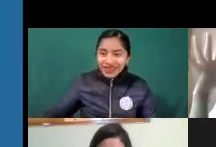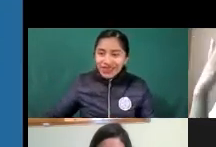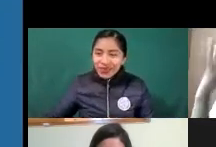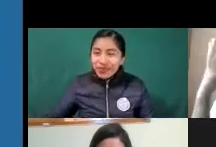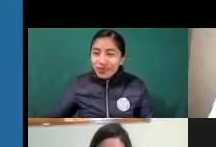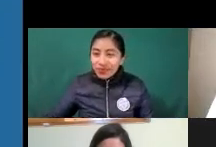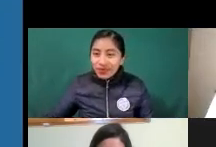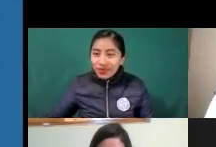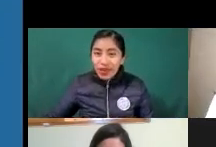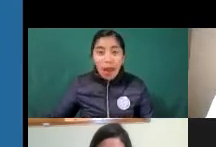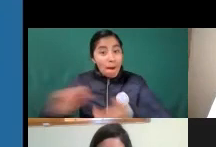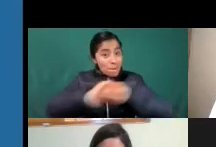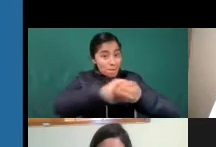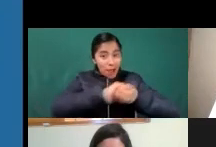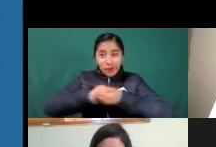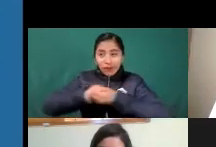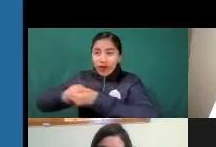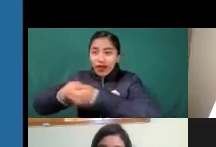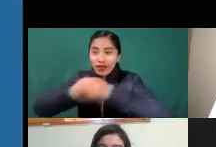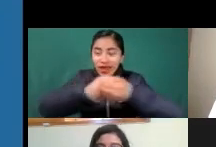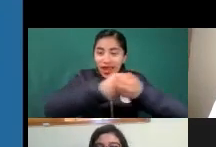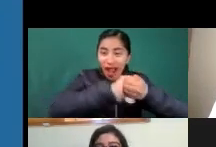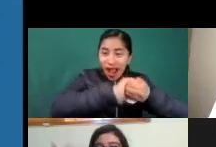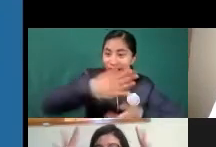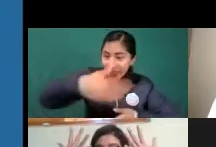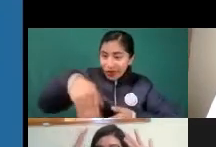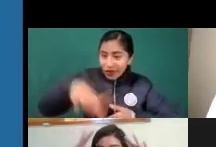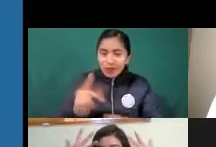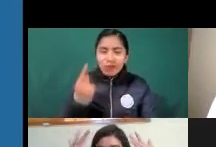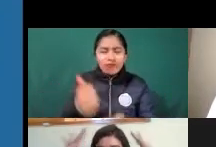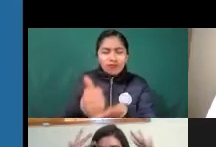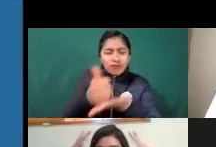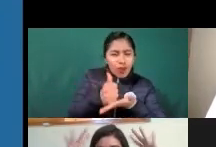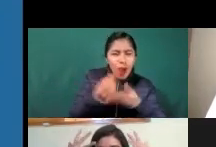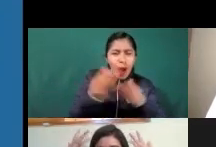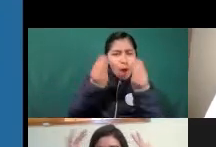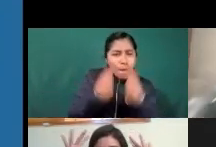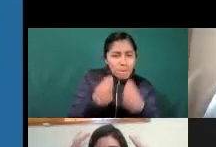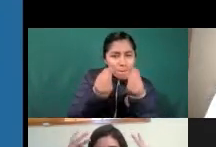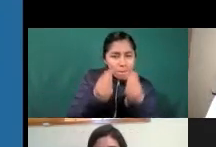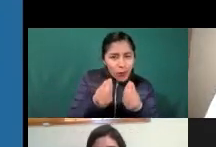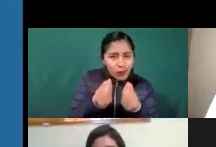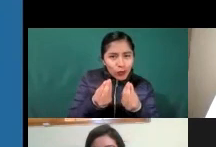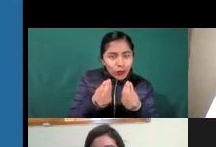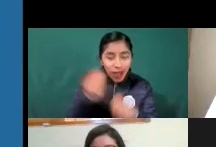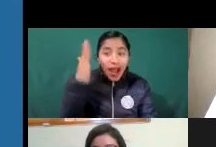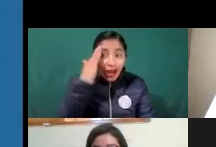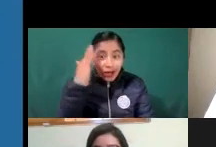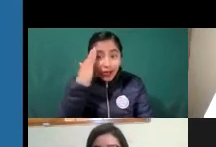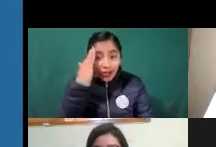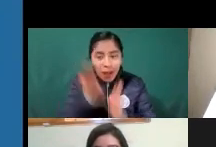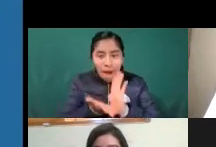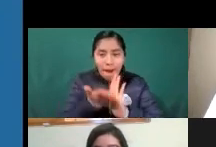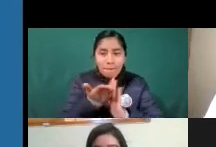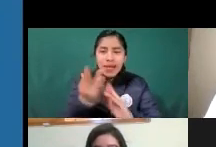Muy bien. Muchas felicidades, chicos. Esto, pues, nos ayuda mucho, ¿verdad?, a que vayamos conociendo más sobre